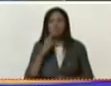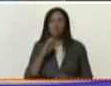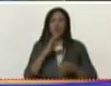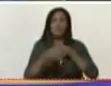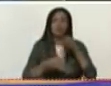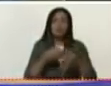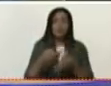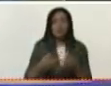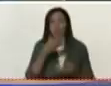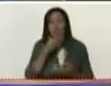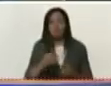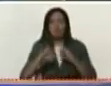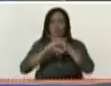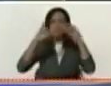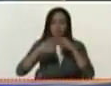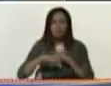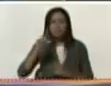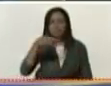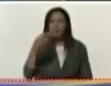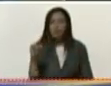iba a haber Navidades felices, ¿verdad?